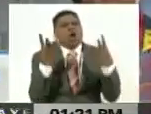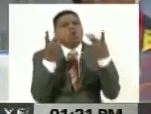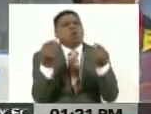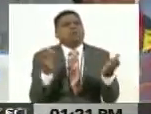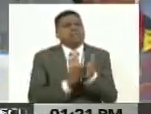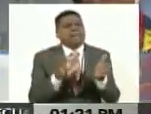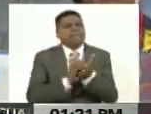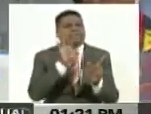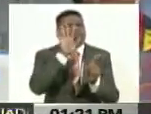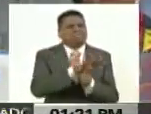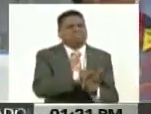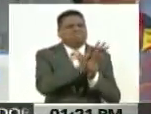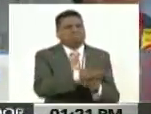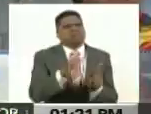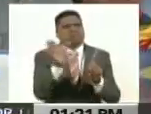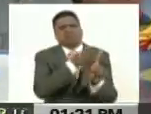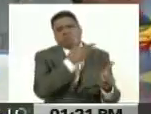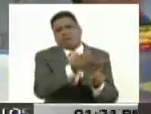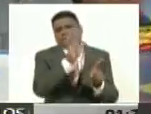nuestras familias?